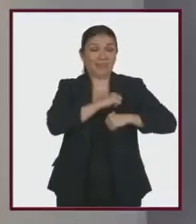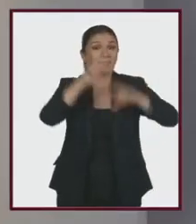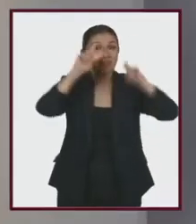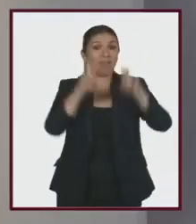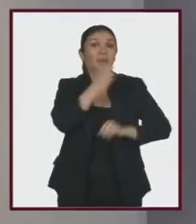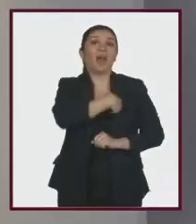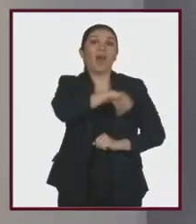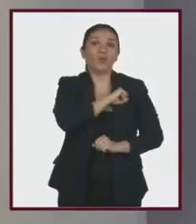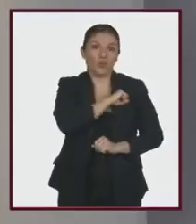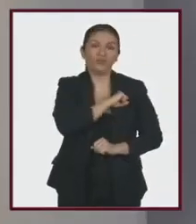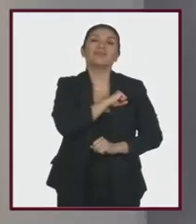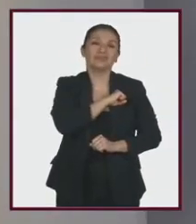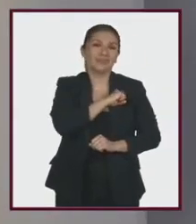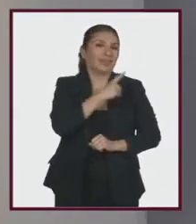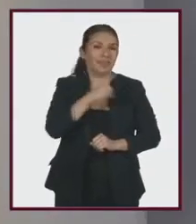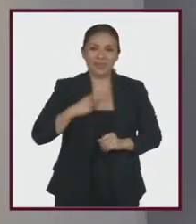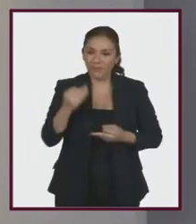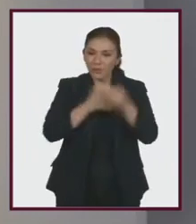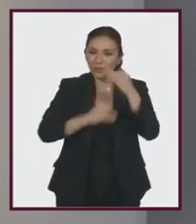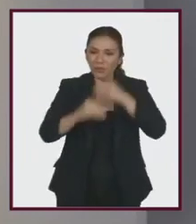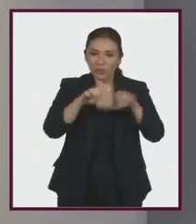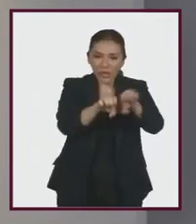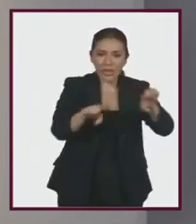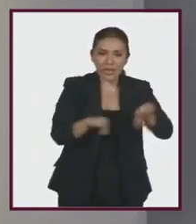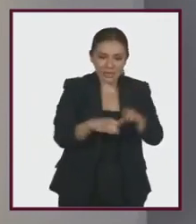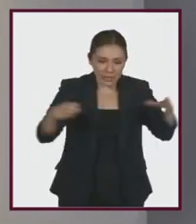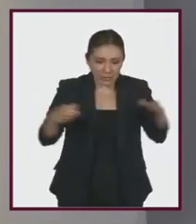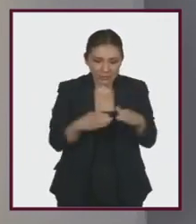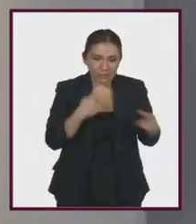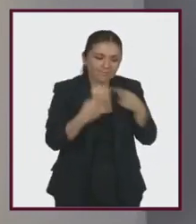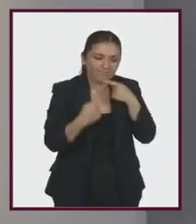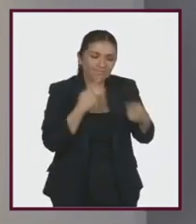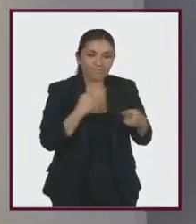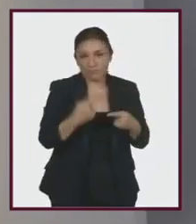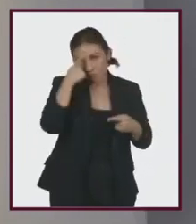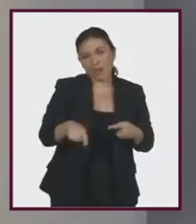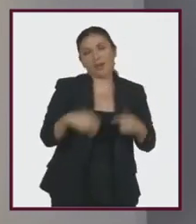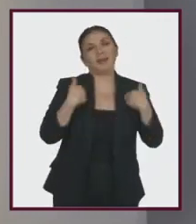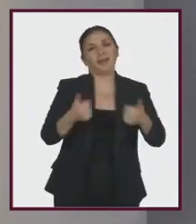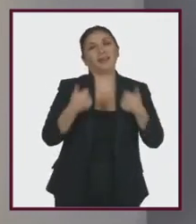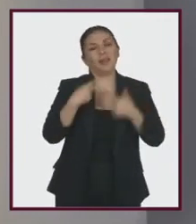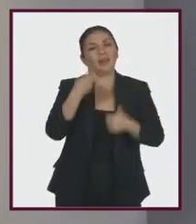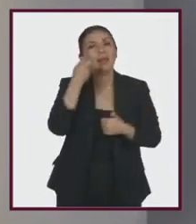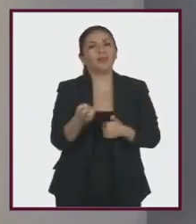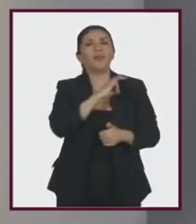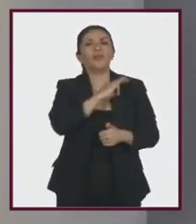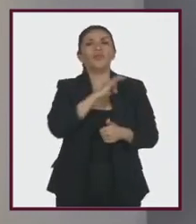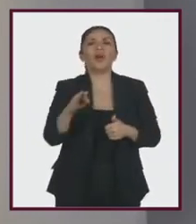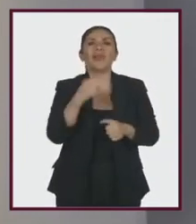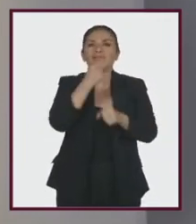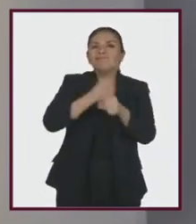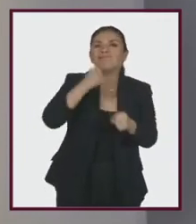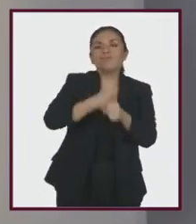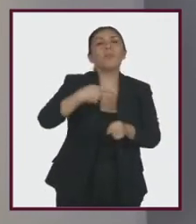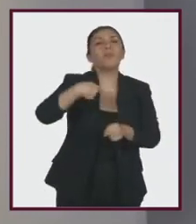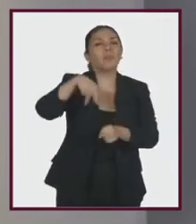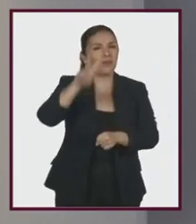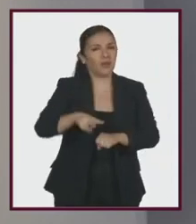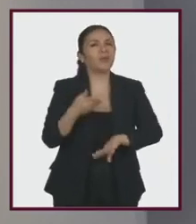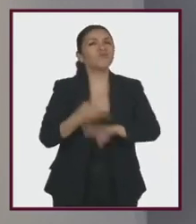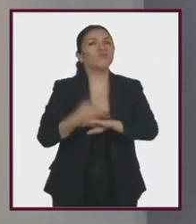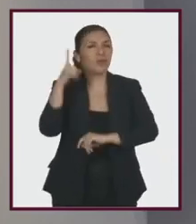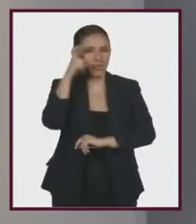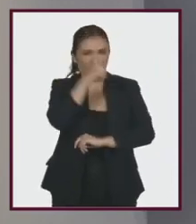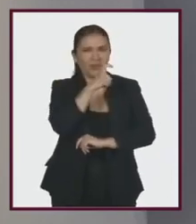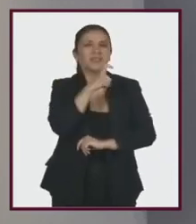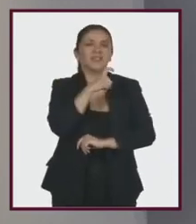Entonces sí tenemos que ser un equipo y se irá trabajando también en esa perspectiva para que no, sin embargo, pues ya habíamos dicho,